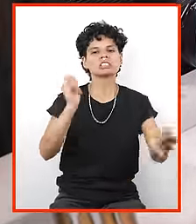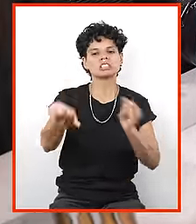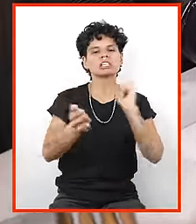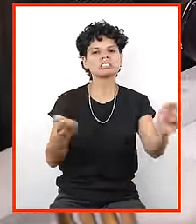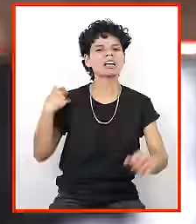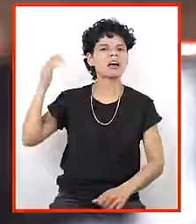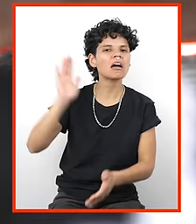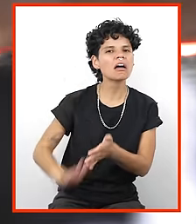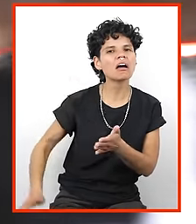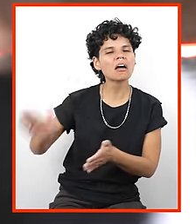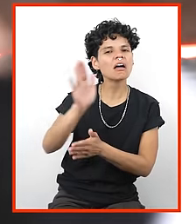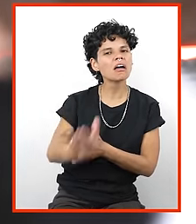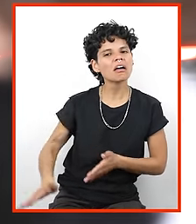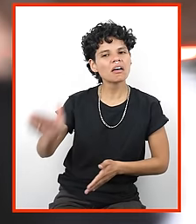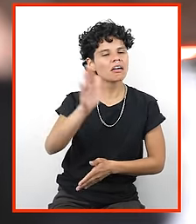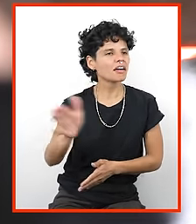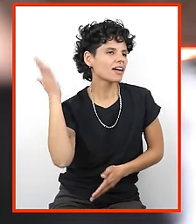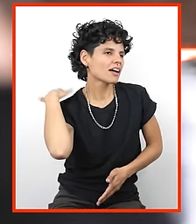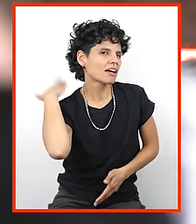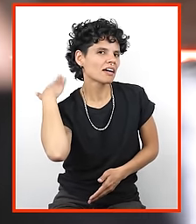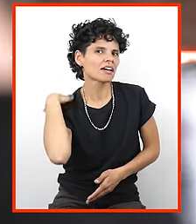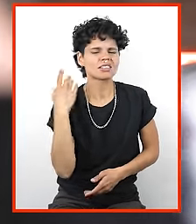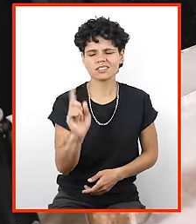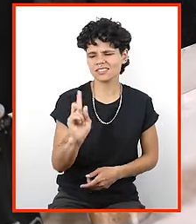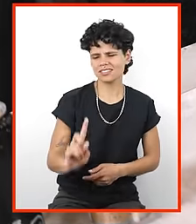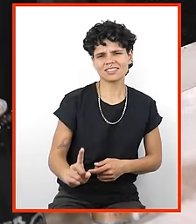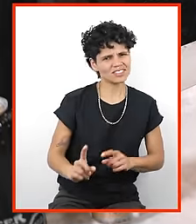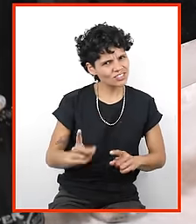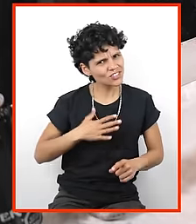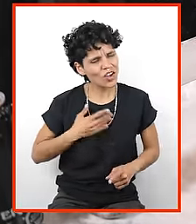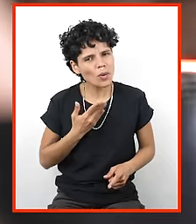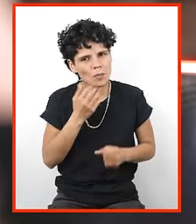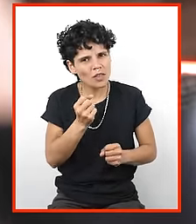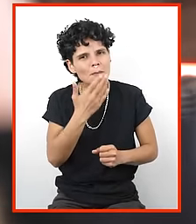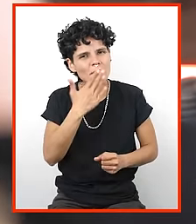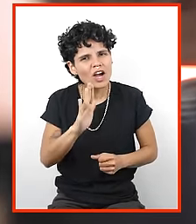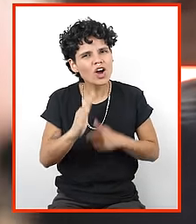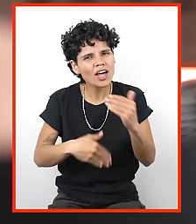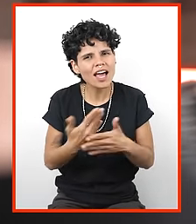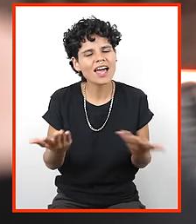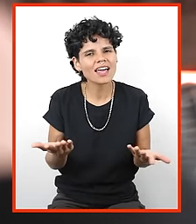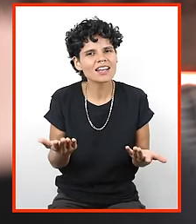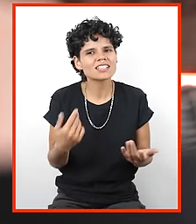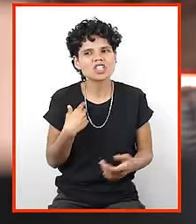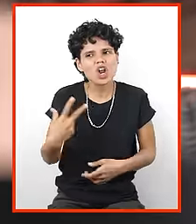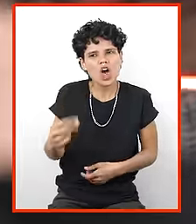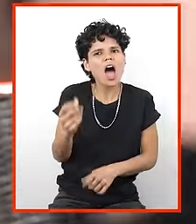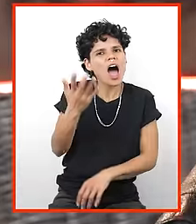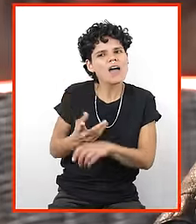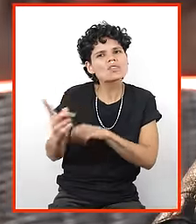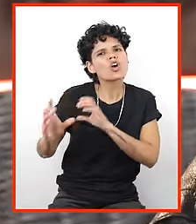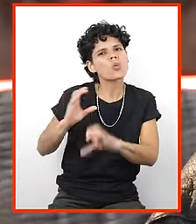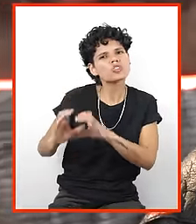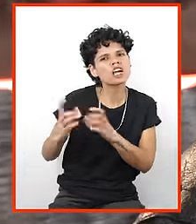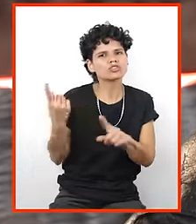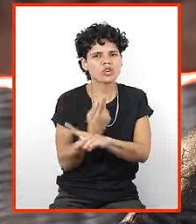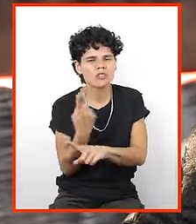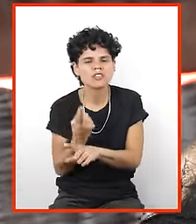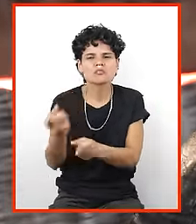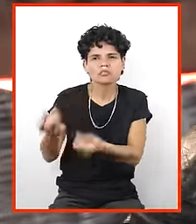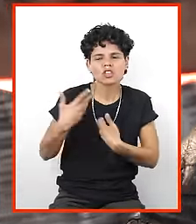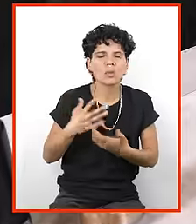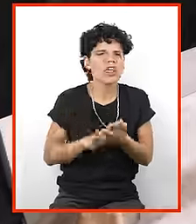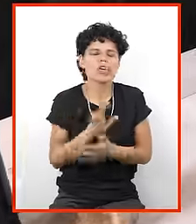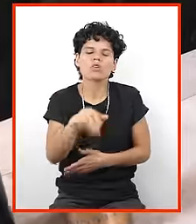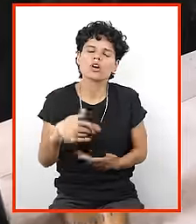le sobre el lomo y que no le digan ni una hueá, porque yo quiero ser mejor persona. Y yo creo que las cosas se conversan, se comunican. Si tú me